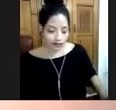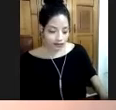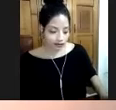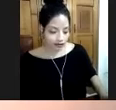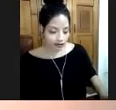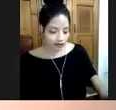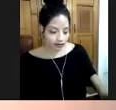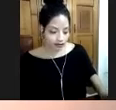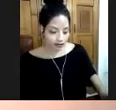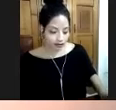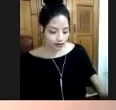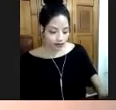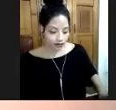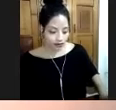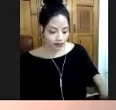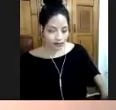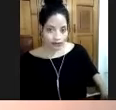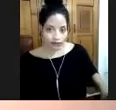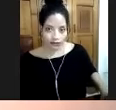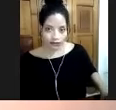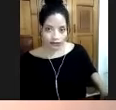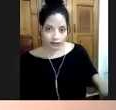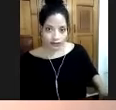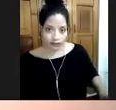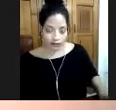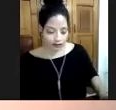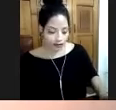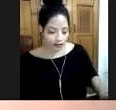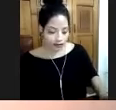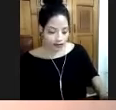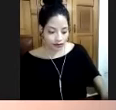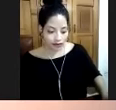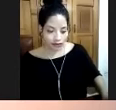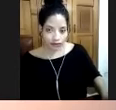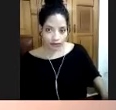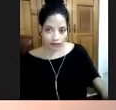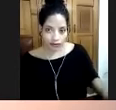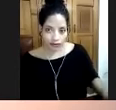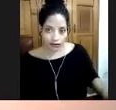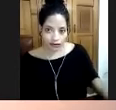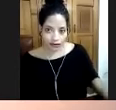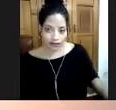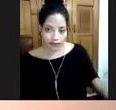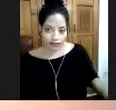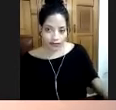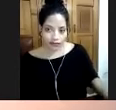hay que autorizarla con los padres para que no haya ningún problema en el futuro. Entonces,